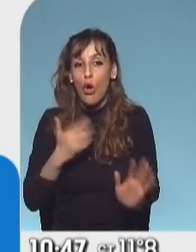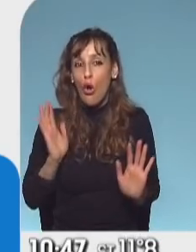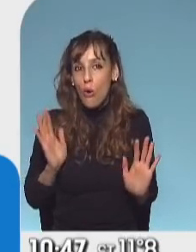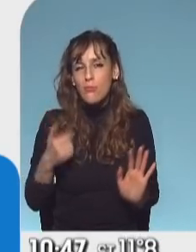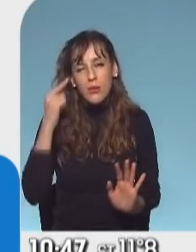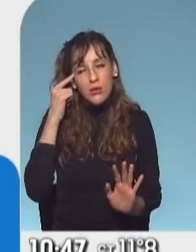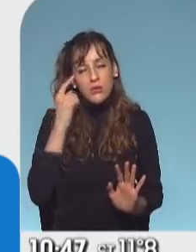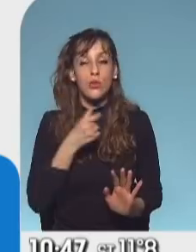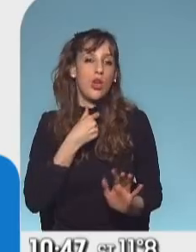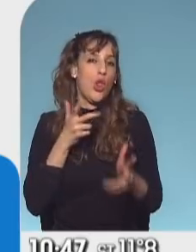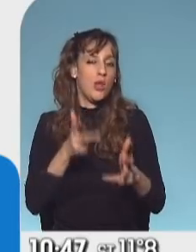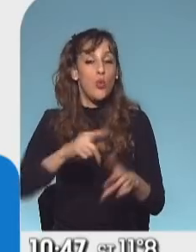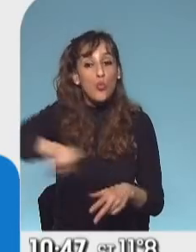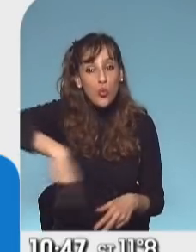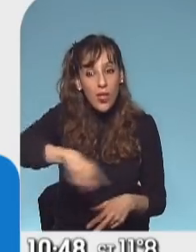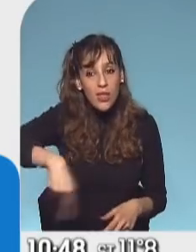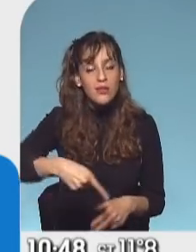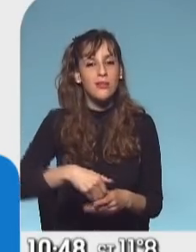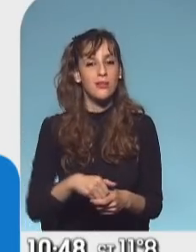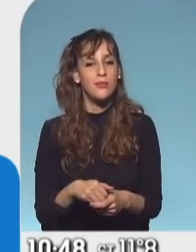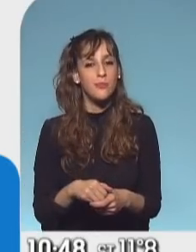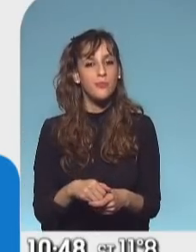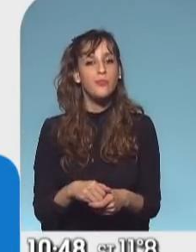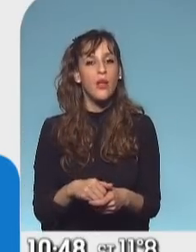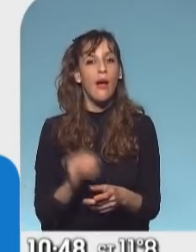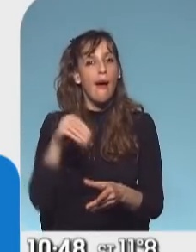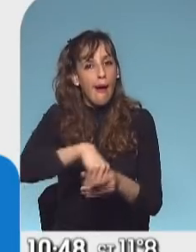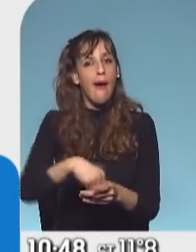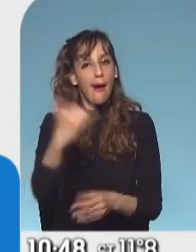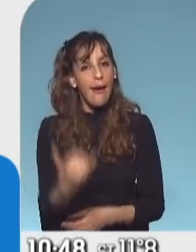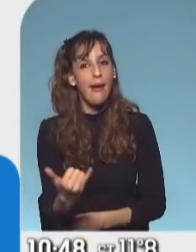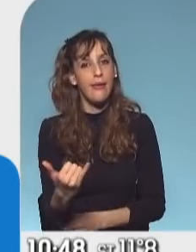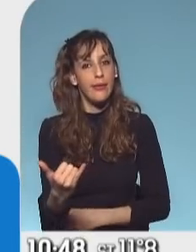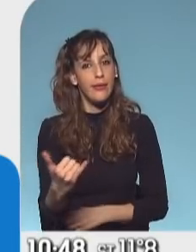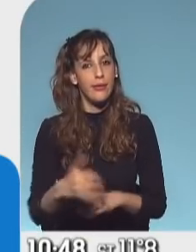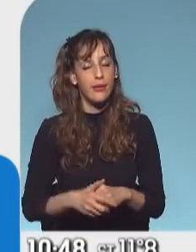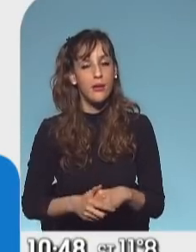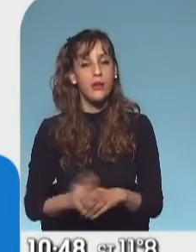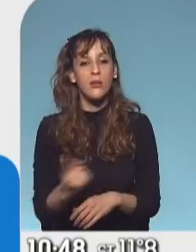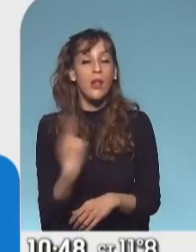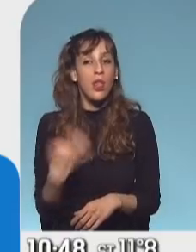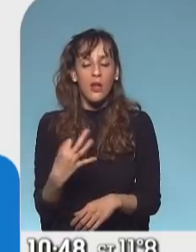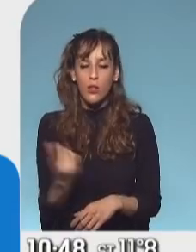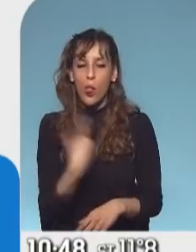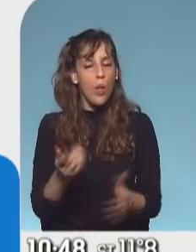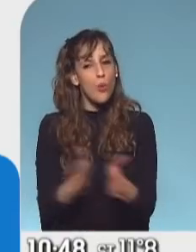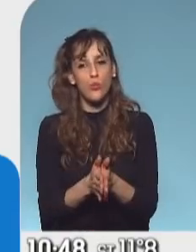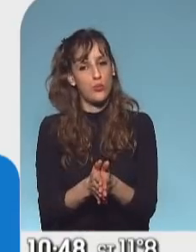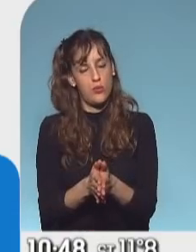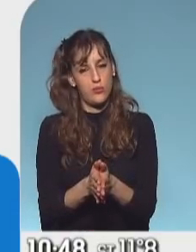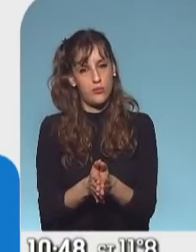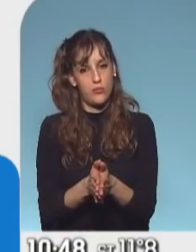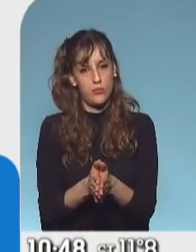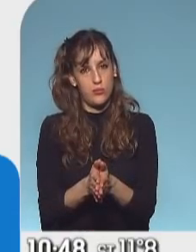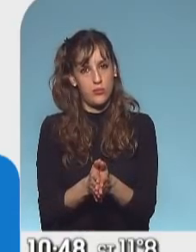quiero decirles que ustedes tienen ahí un protagonismo muy, muy grande, y que tenemos que hacerlo juntos, y que debemos